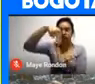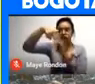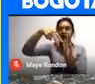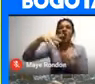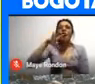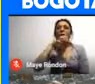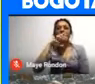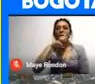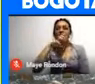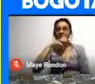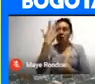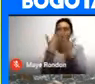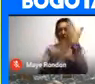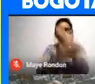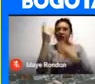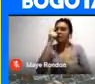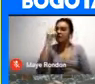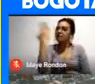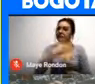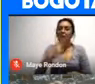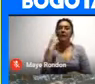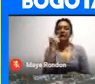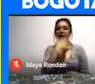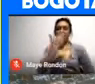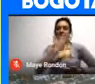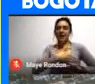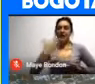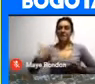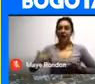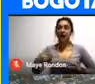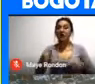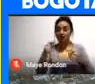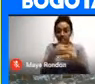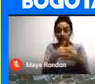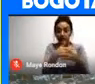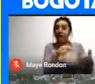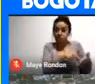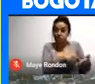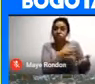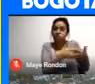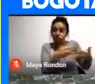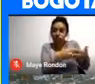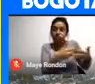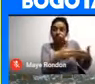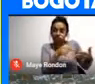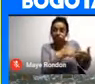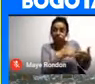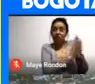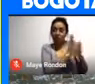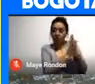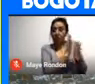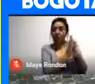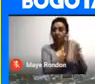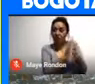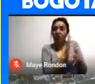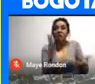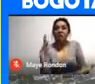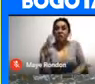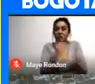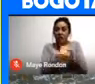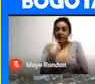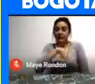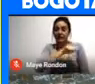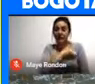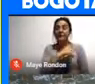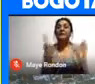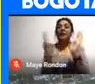cortándole las manos Las narices O los senos Esto está sacado Textualmente De lo que contaron Los cronistas De la conquista Y